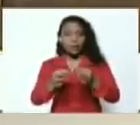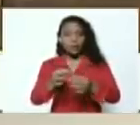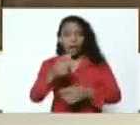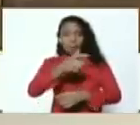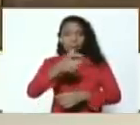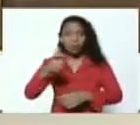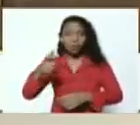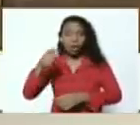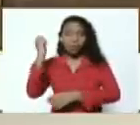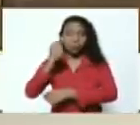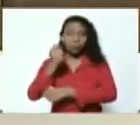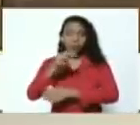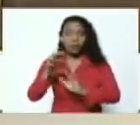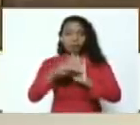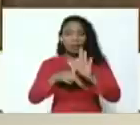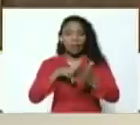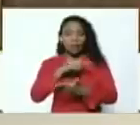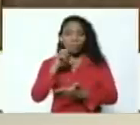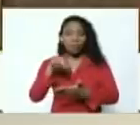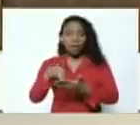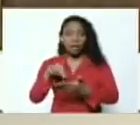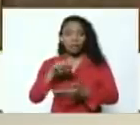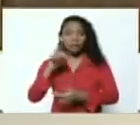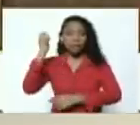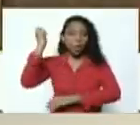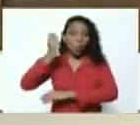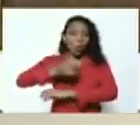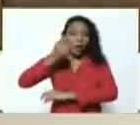juzgados a nivel nacional, de los jueces.